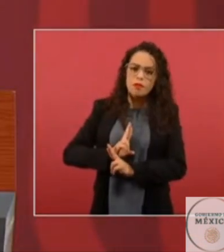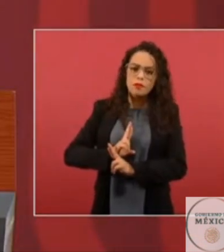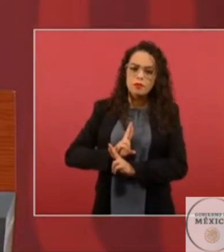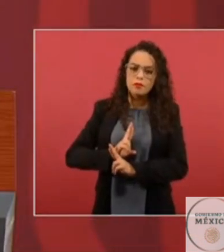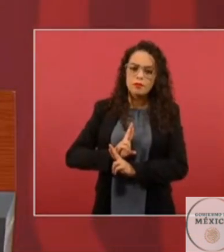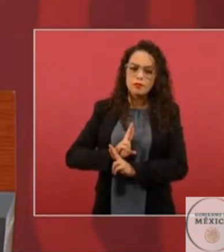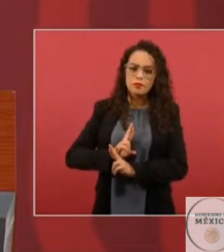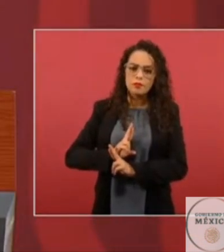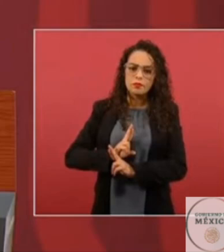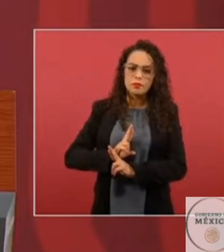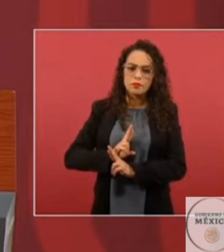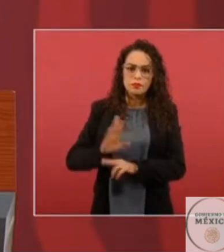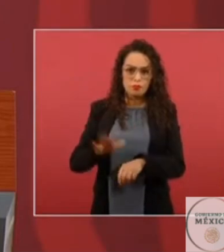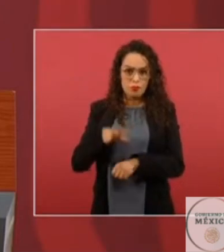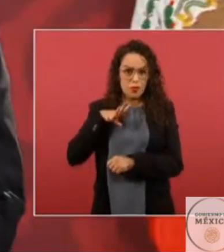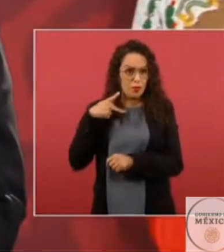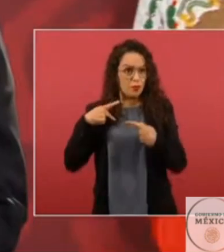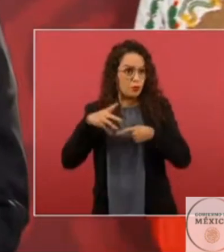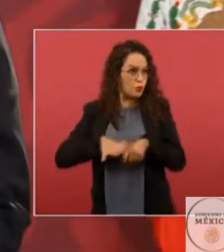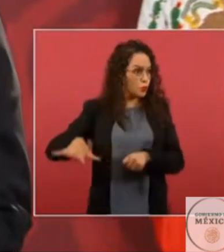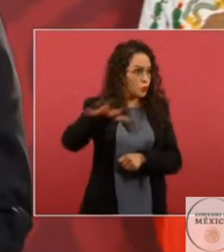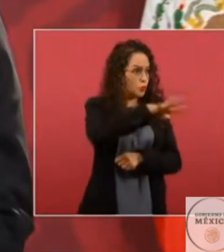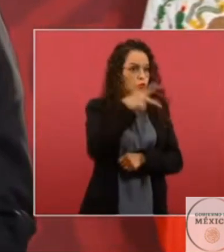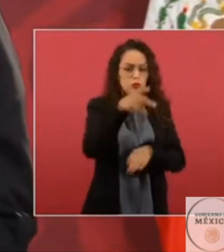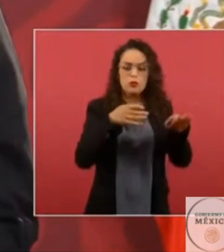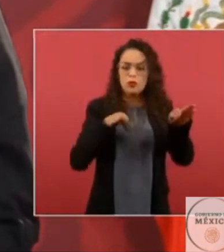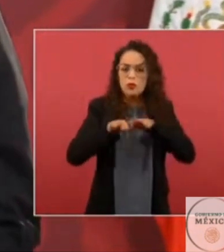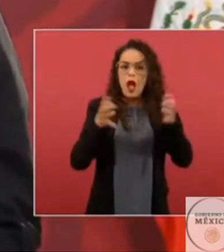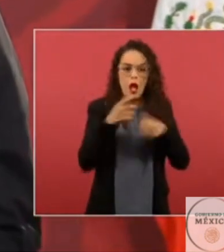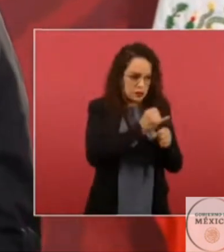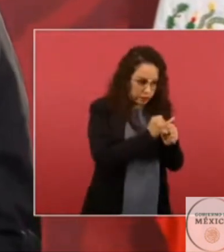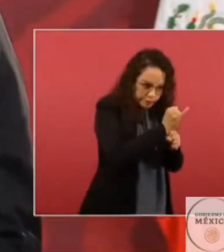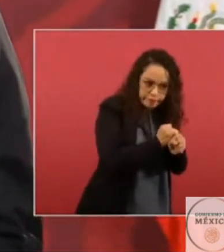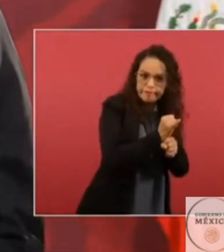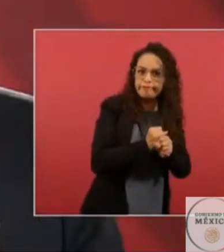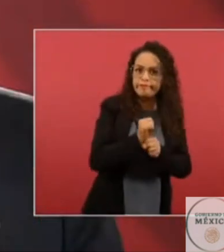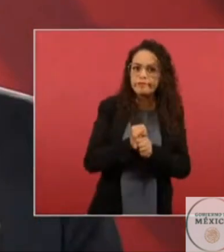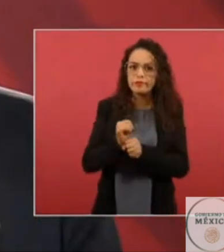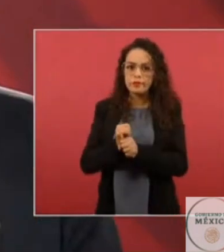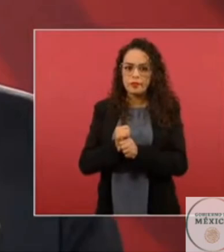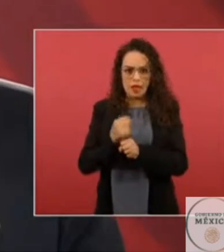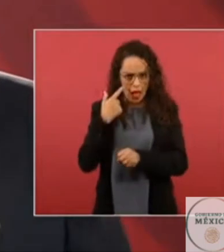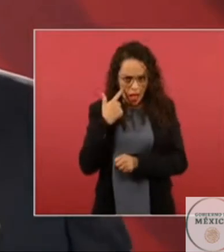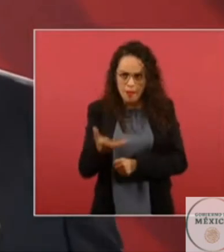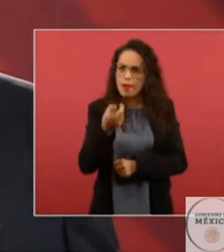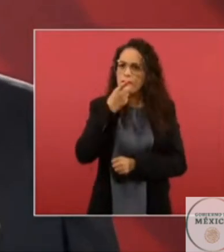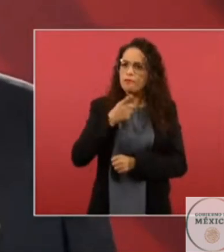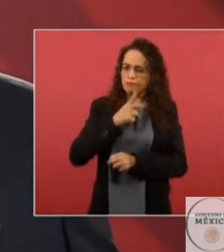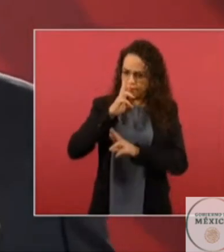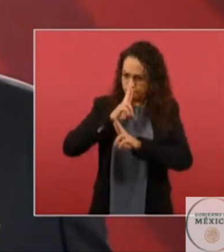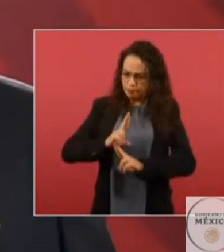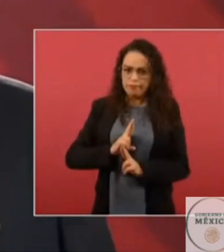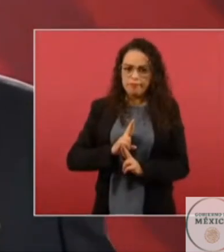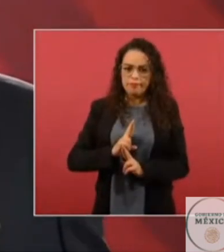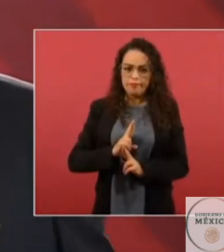que deben de haber investigadores, ¿no?, sobre esta materia, nada más que son